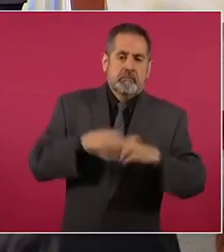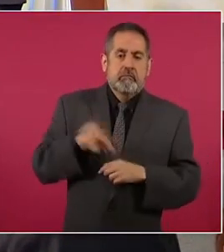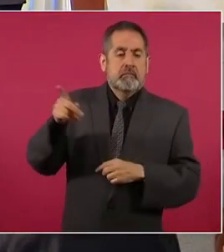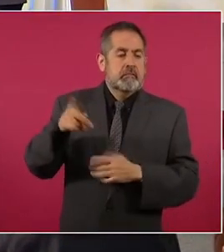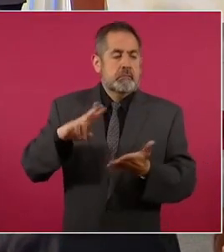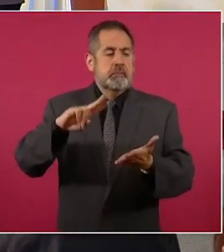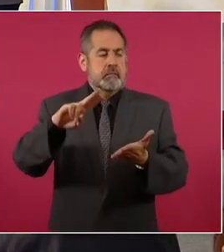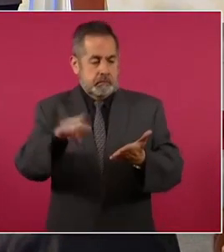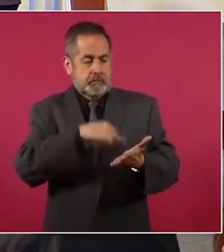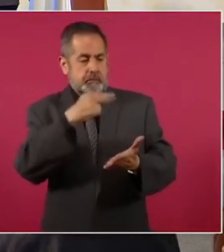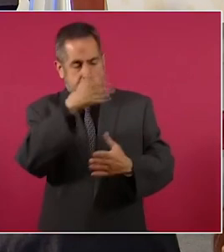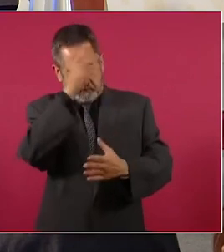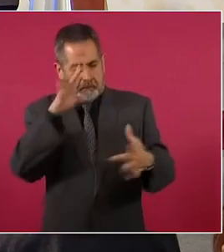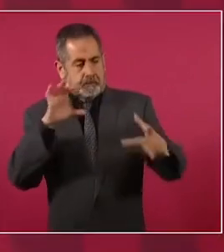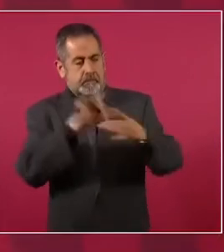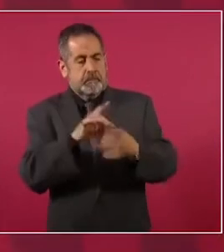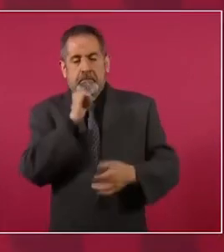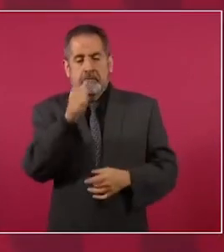firman ellos.